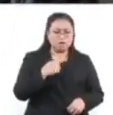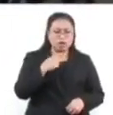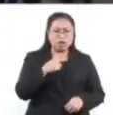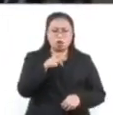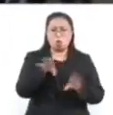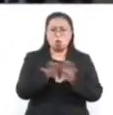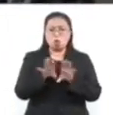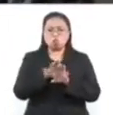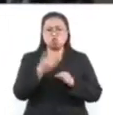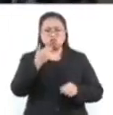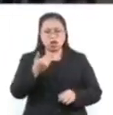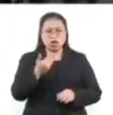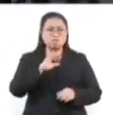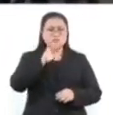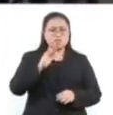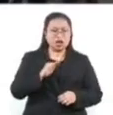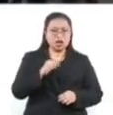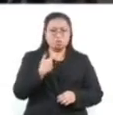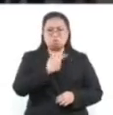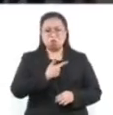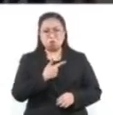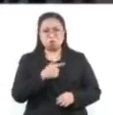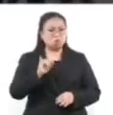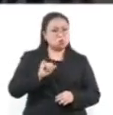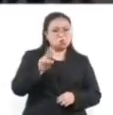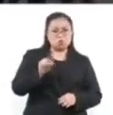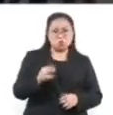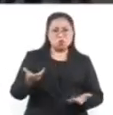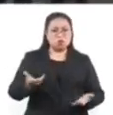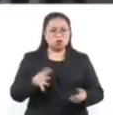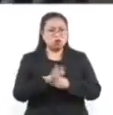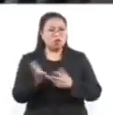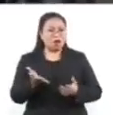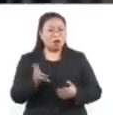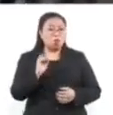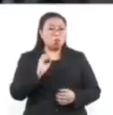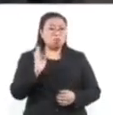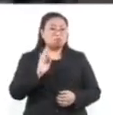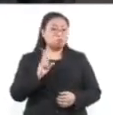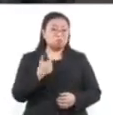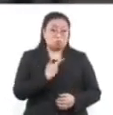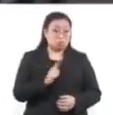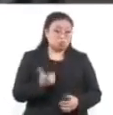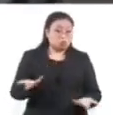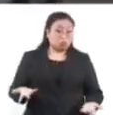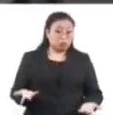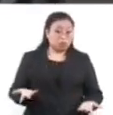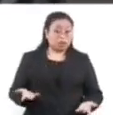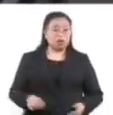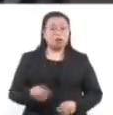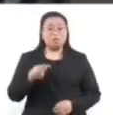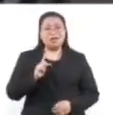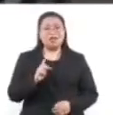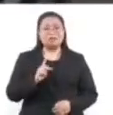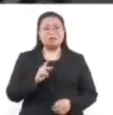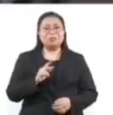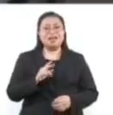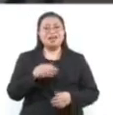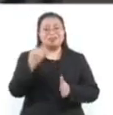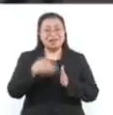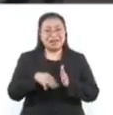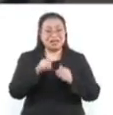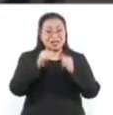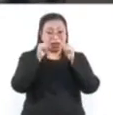lo que está escribiendo o dibujando es de nuestro gusto o no lo es. Pero ya no se fija